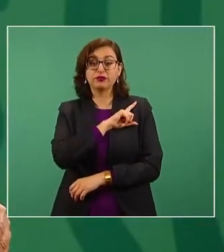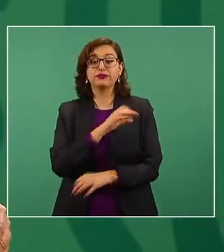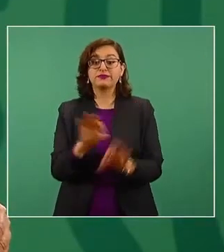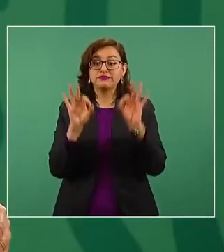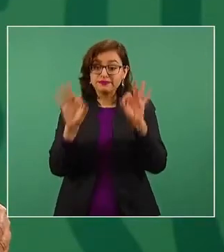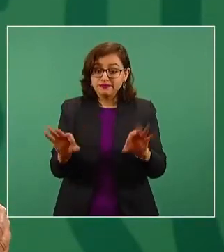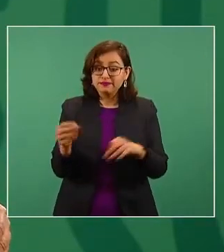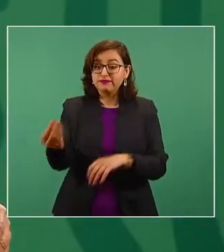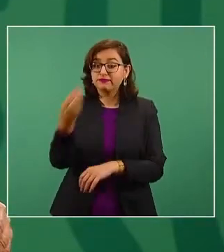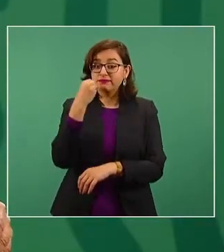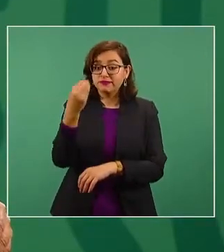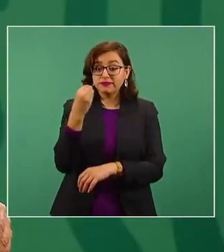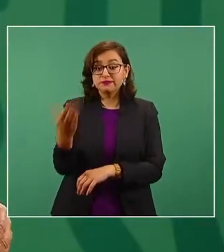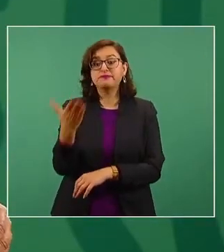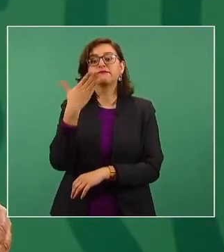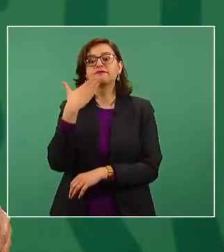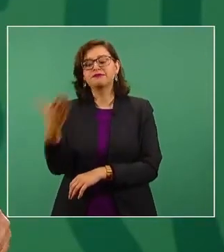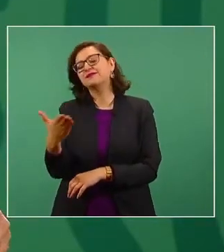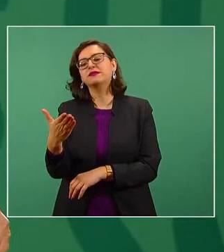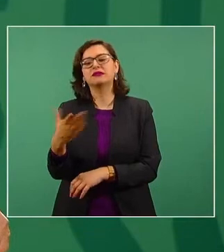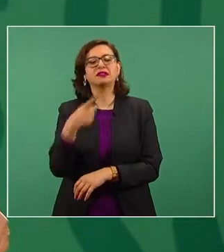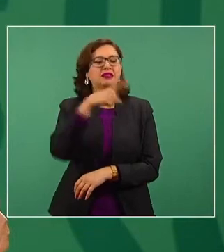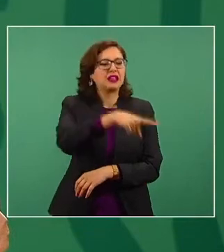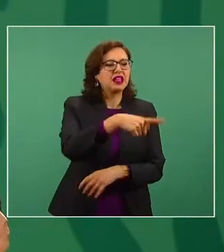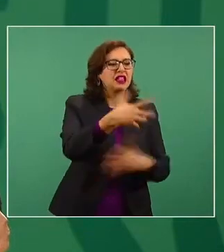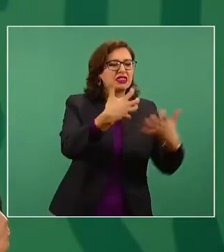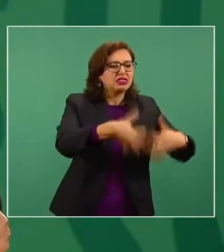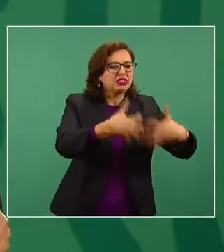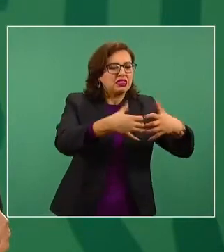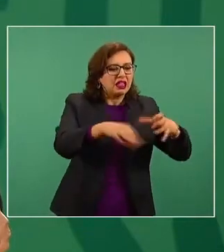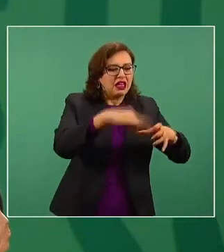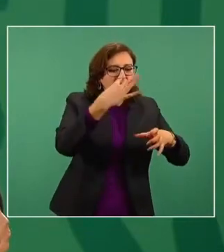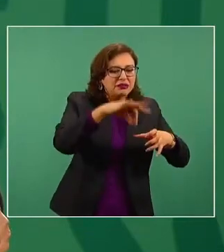Alimentarnos bien, no a los productos chatarra,